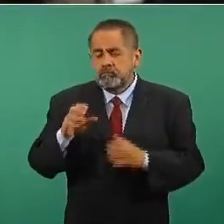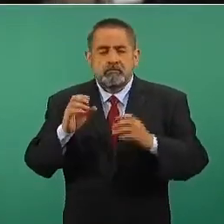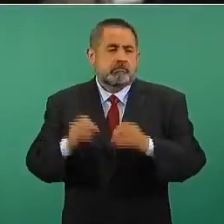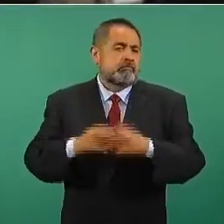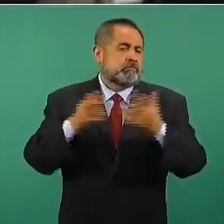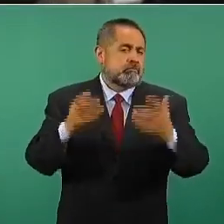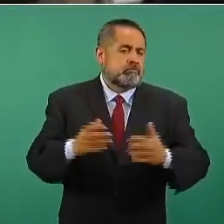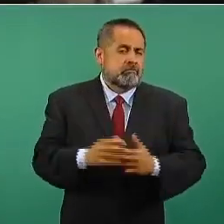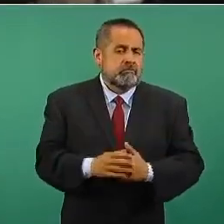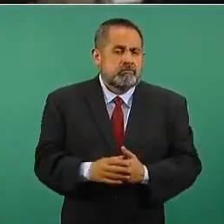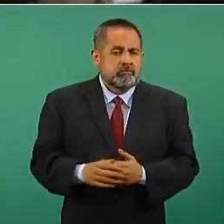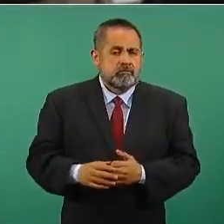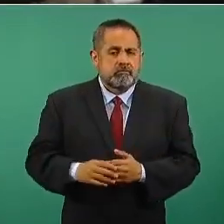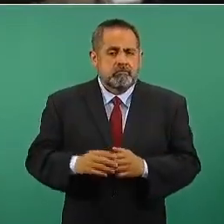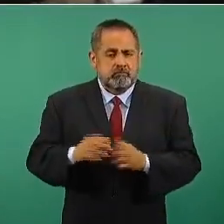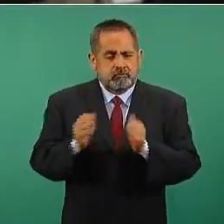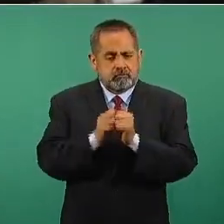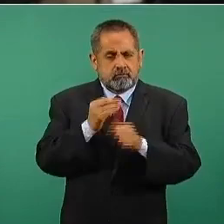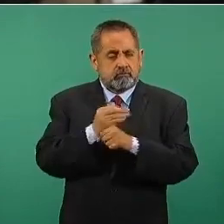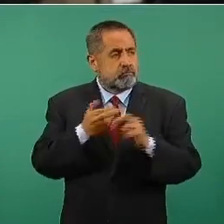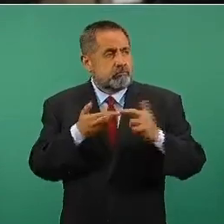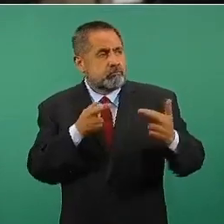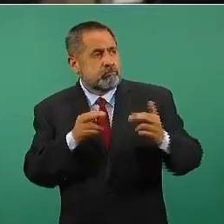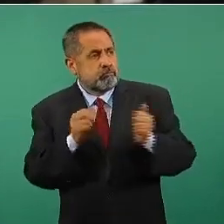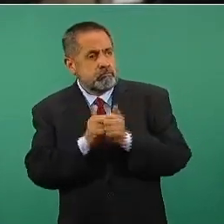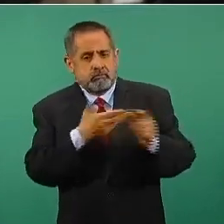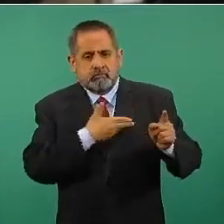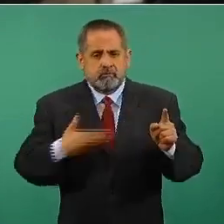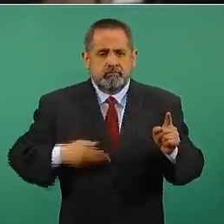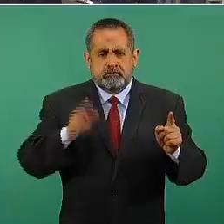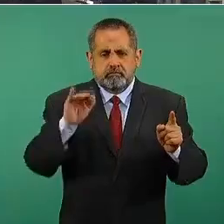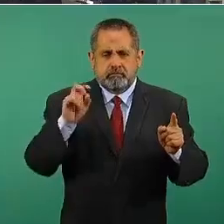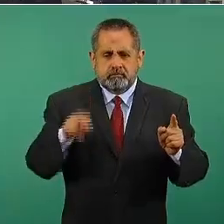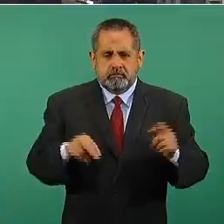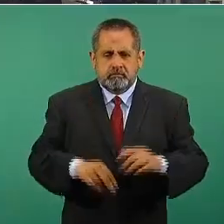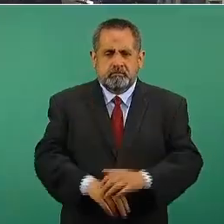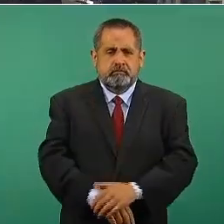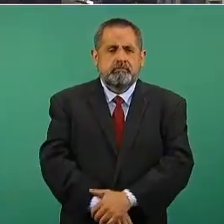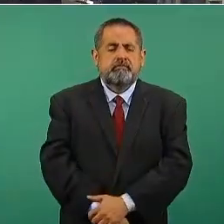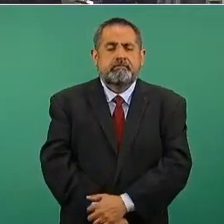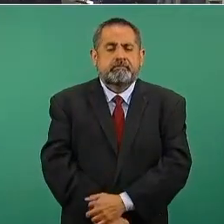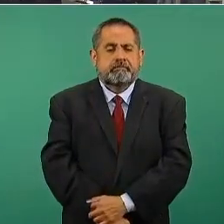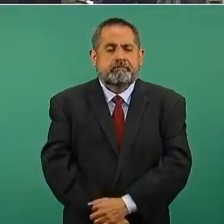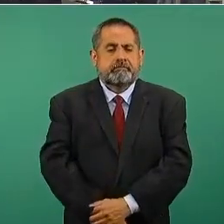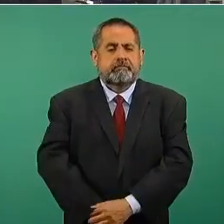de esta relación que se tiene directamente con el presidente de Estados Unidos?